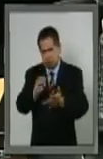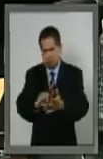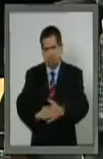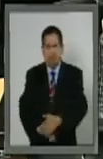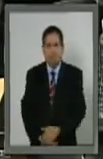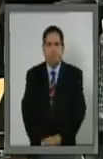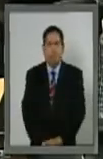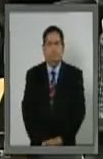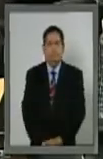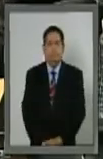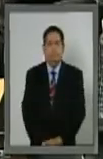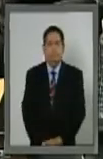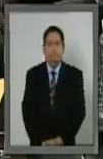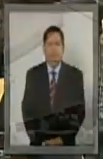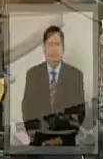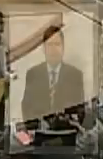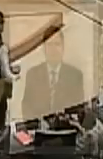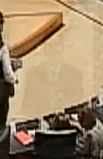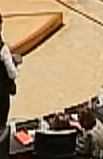dictamen.